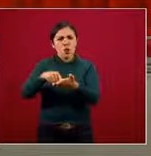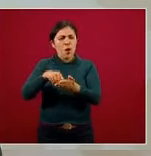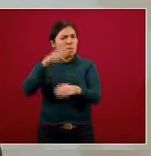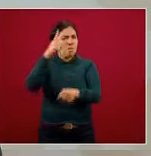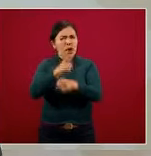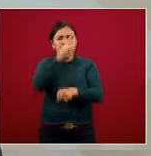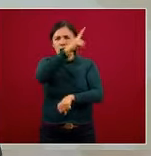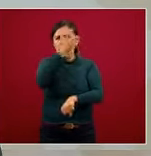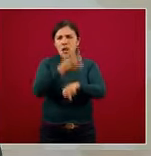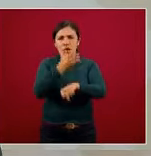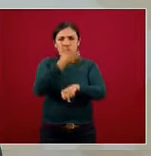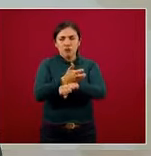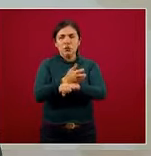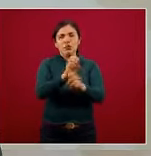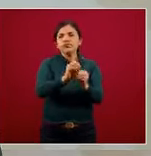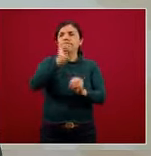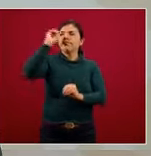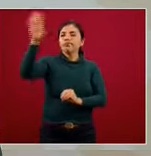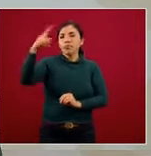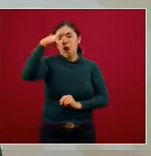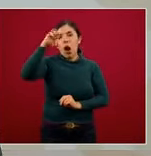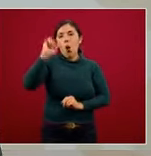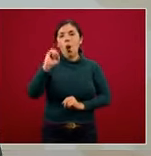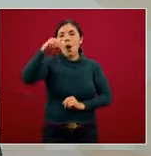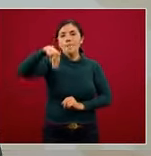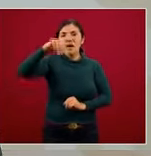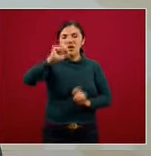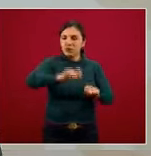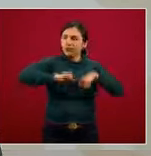principalmente de Estados Unidos, a la Organización Mundial de la Salud,